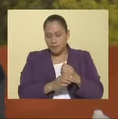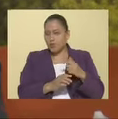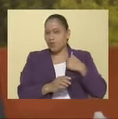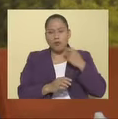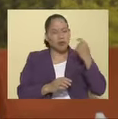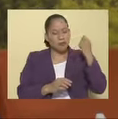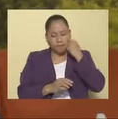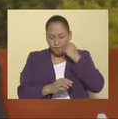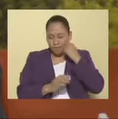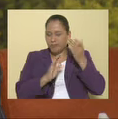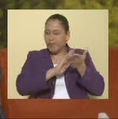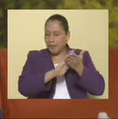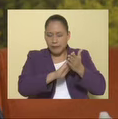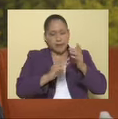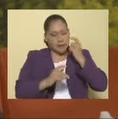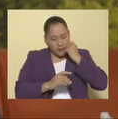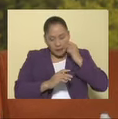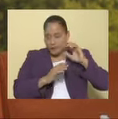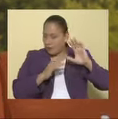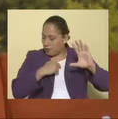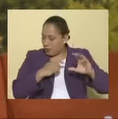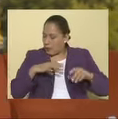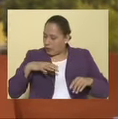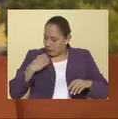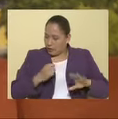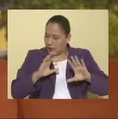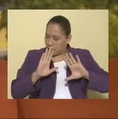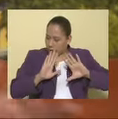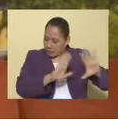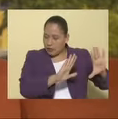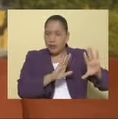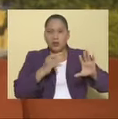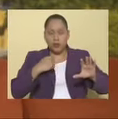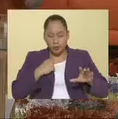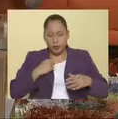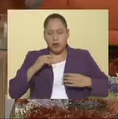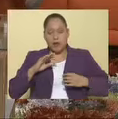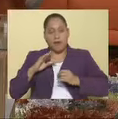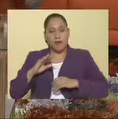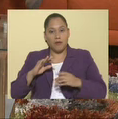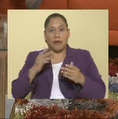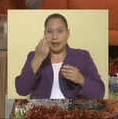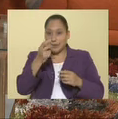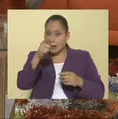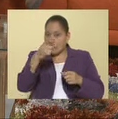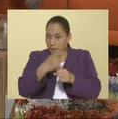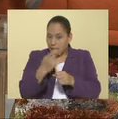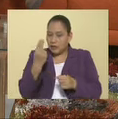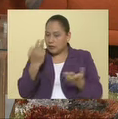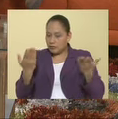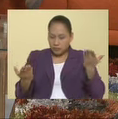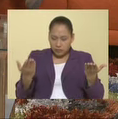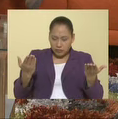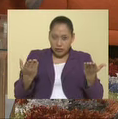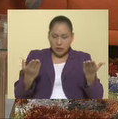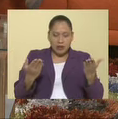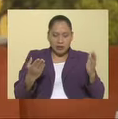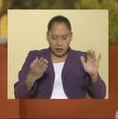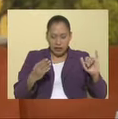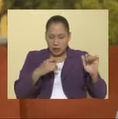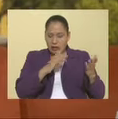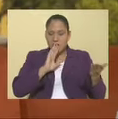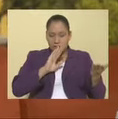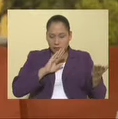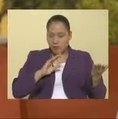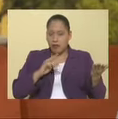disuelves, que eso es súper fácil de hacer, porque habría que identificar qué es lo que no sabemos hacer y qué es lo que es difícil hacer. Entonces, no lo